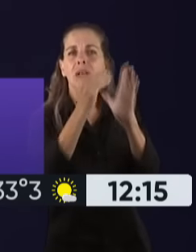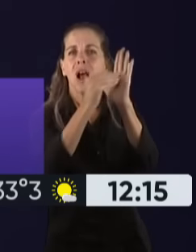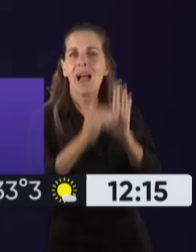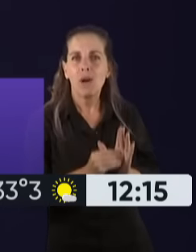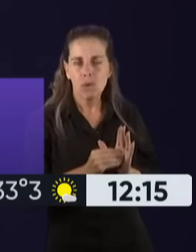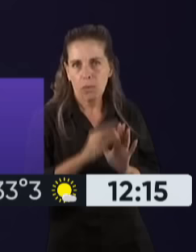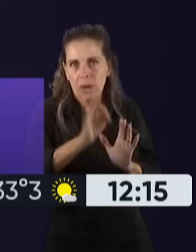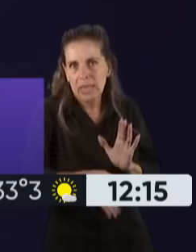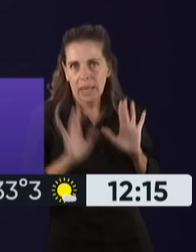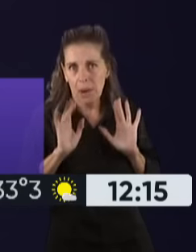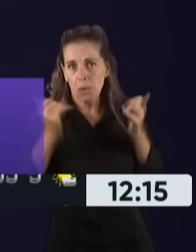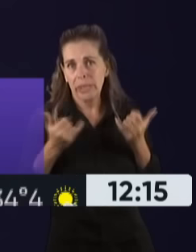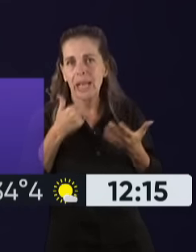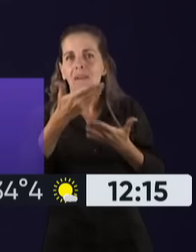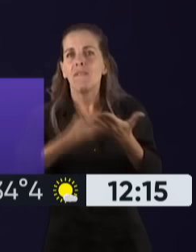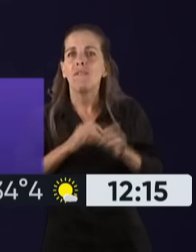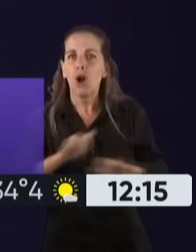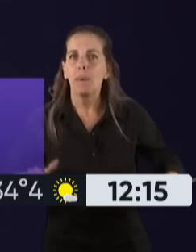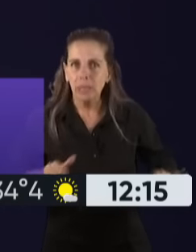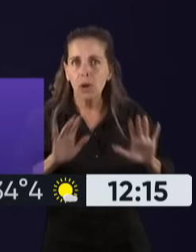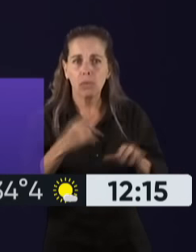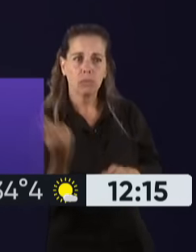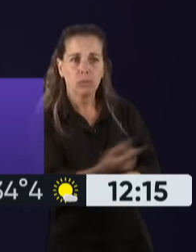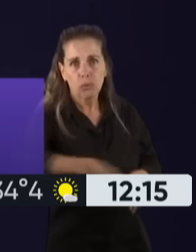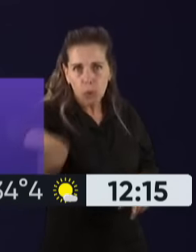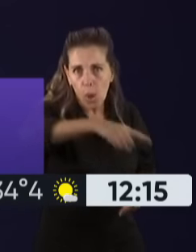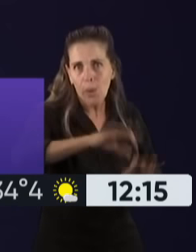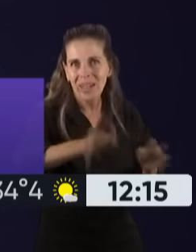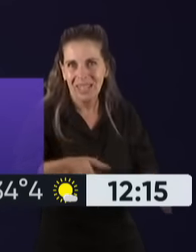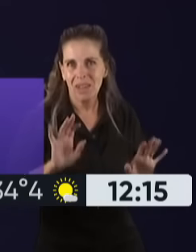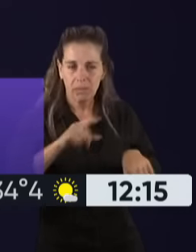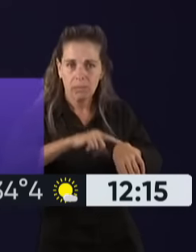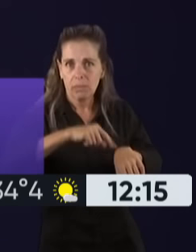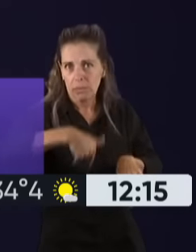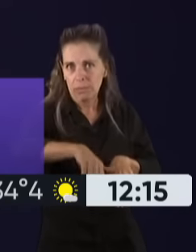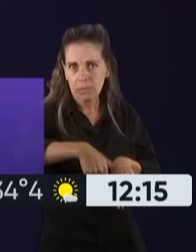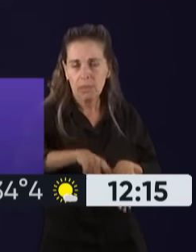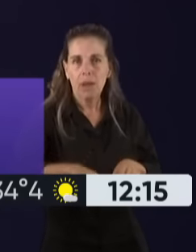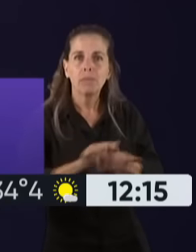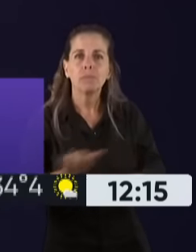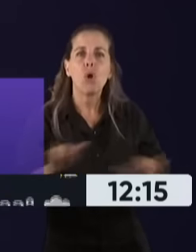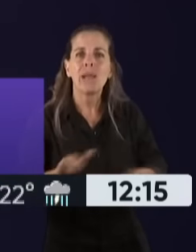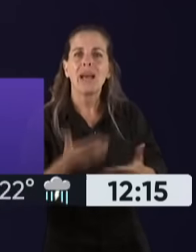disposición de ustedes Cuando cuando esto ocurra repito en las en las las próximas horas va a estar publicado el comunicado al respecto